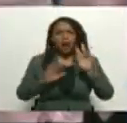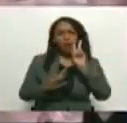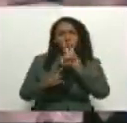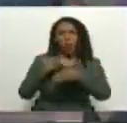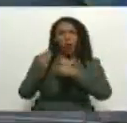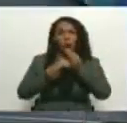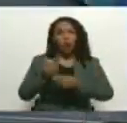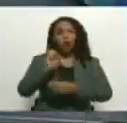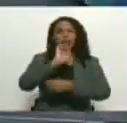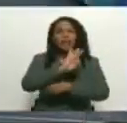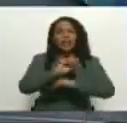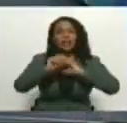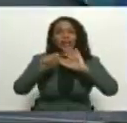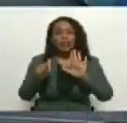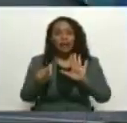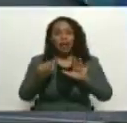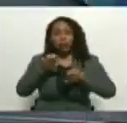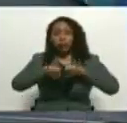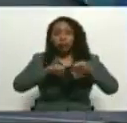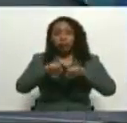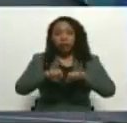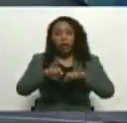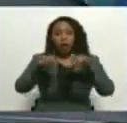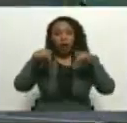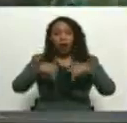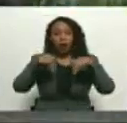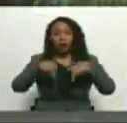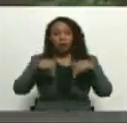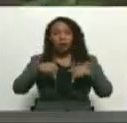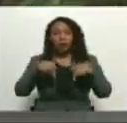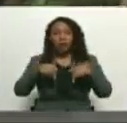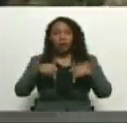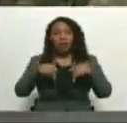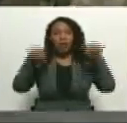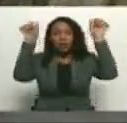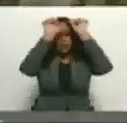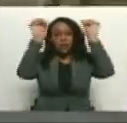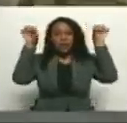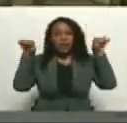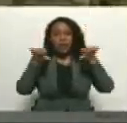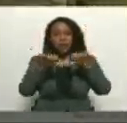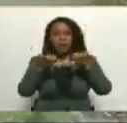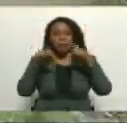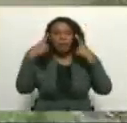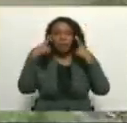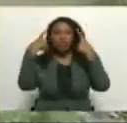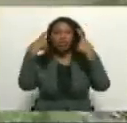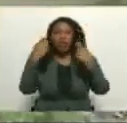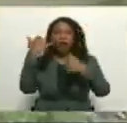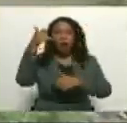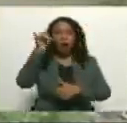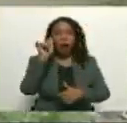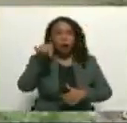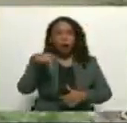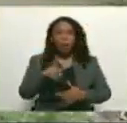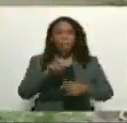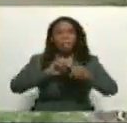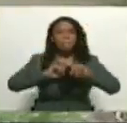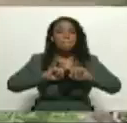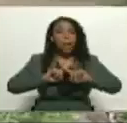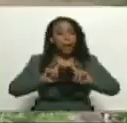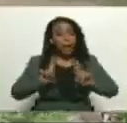unos 36 animales a través de este sistema de protección que tenemos. Pero por